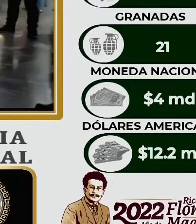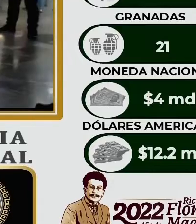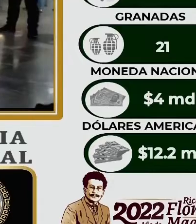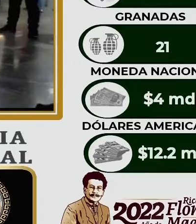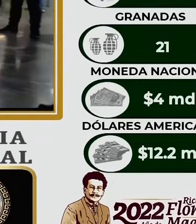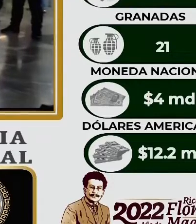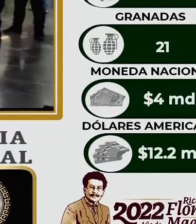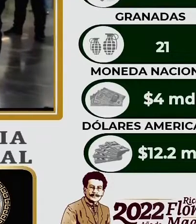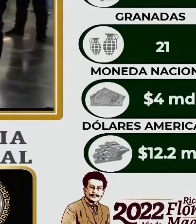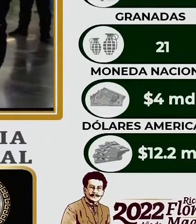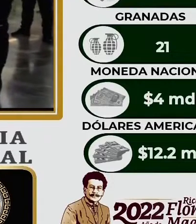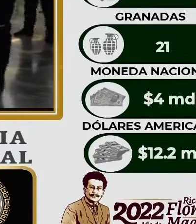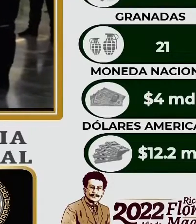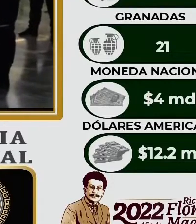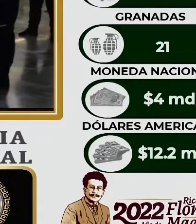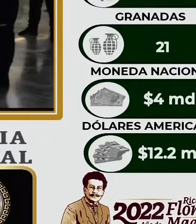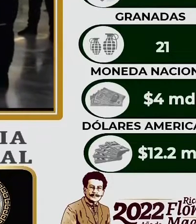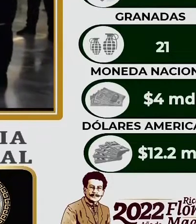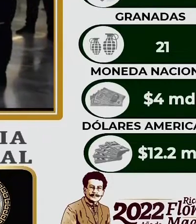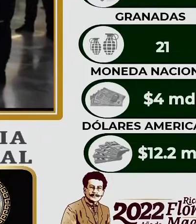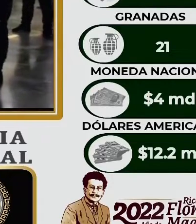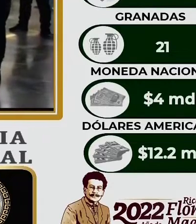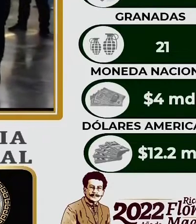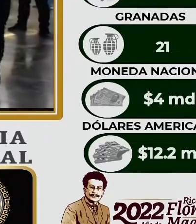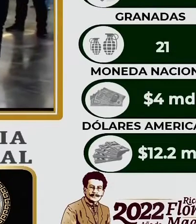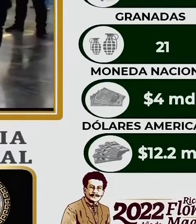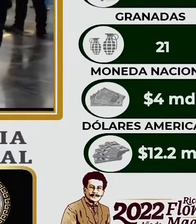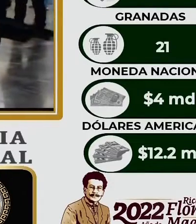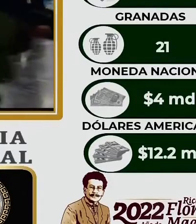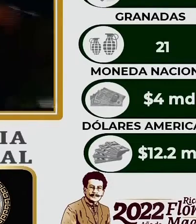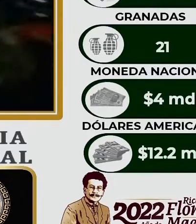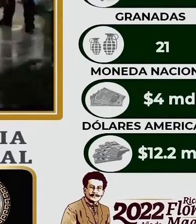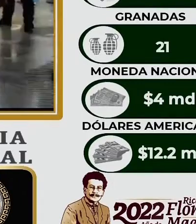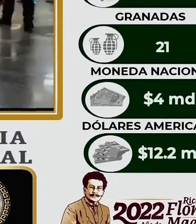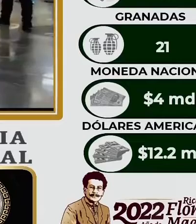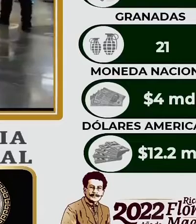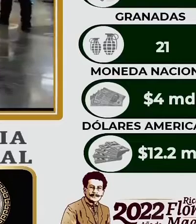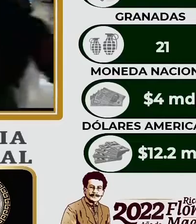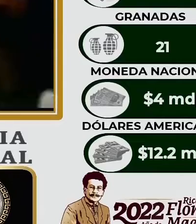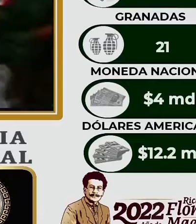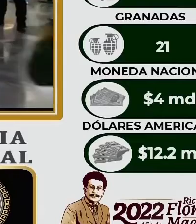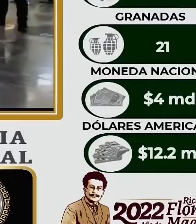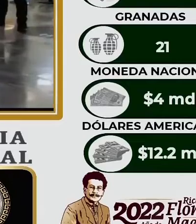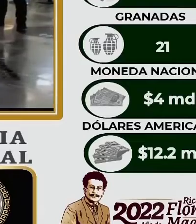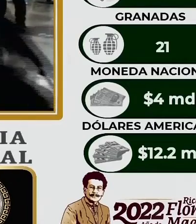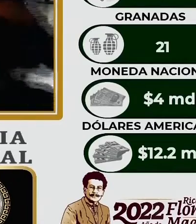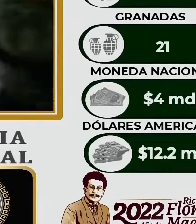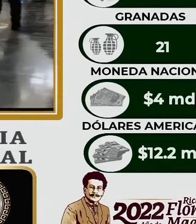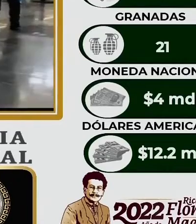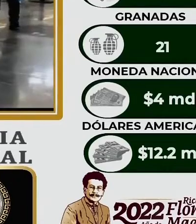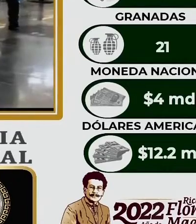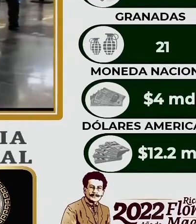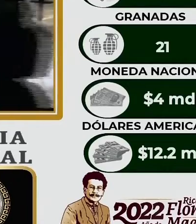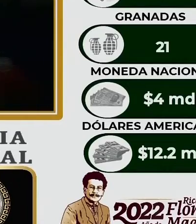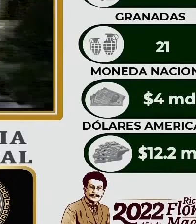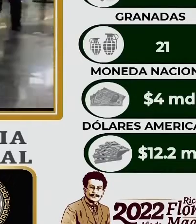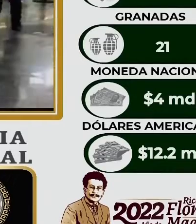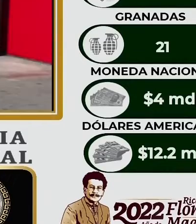goma de opio, 39.600 kilogramos de metanfetaminas, una cantidad importante de